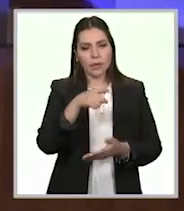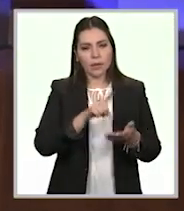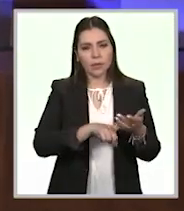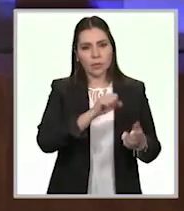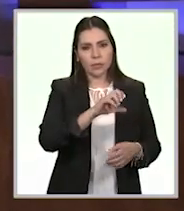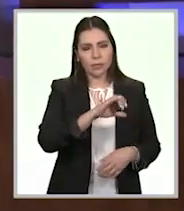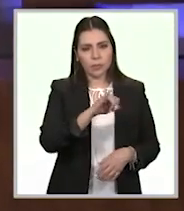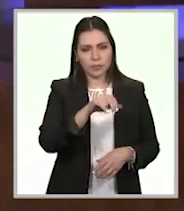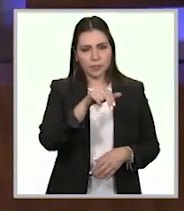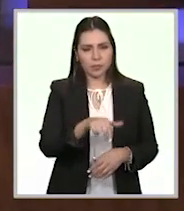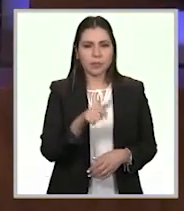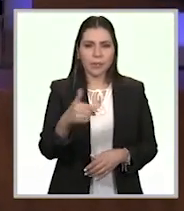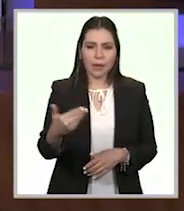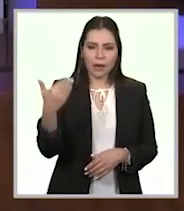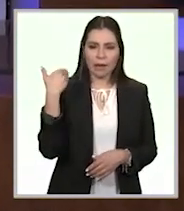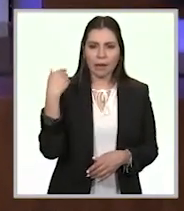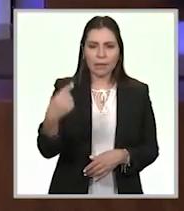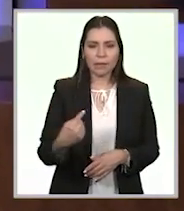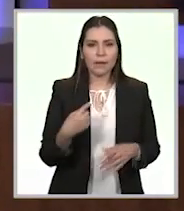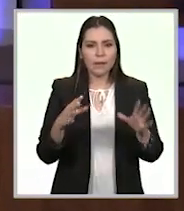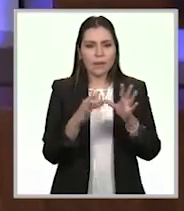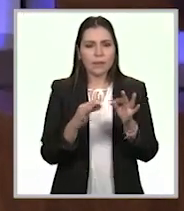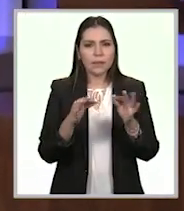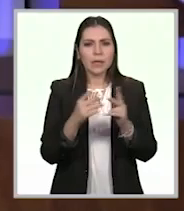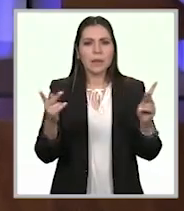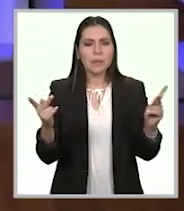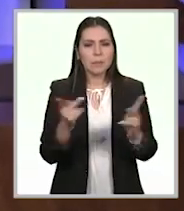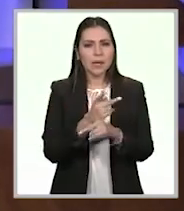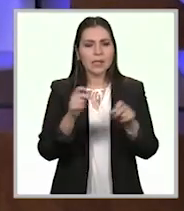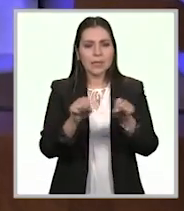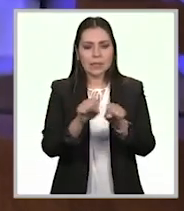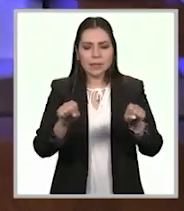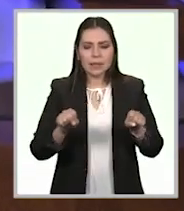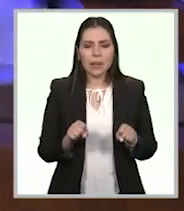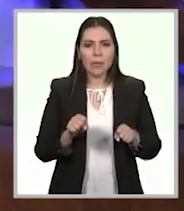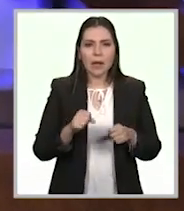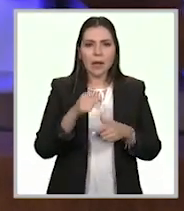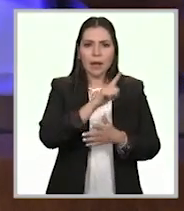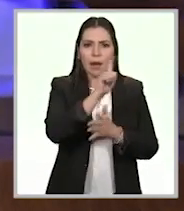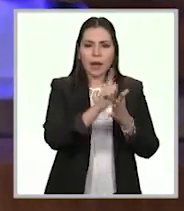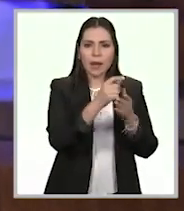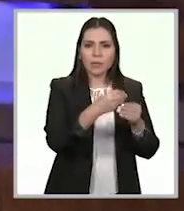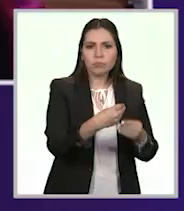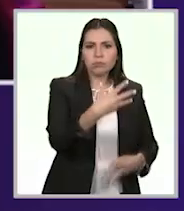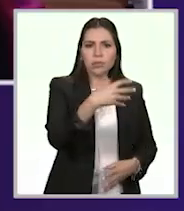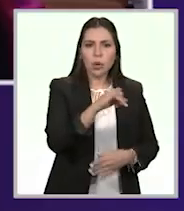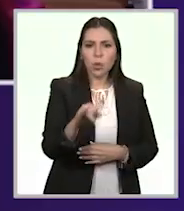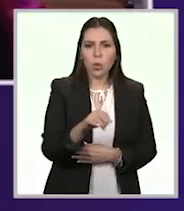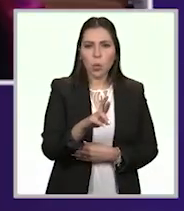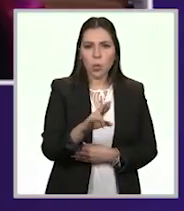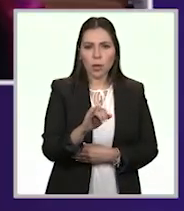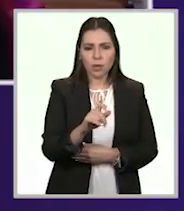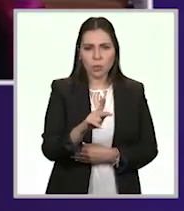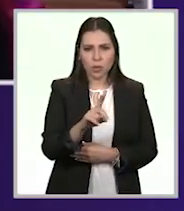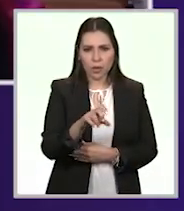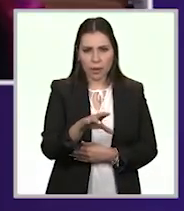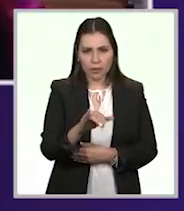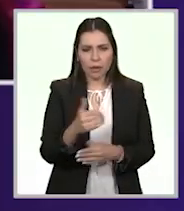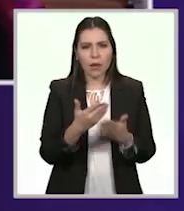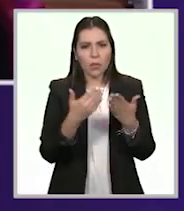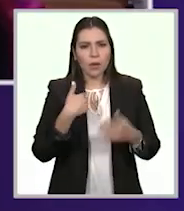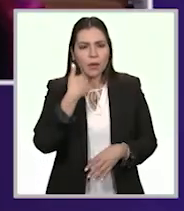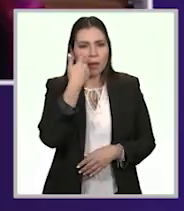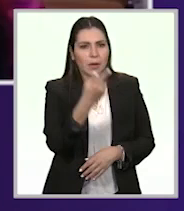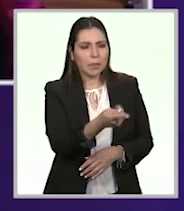momento nos platicabas precisamente de la superación del sistema de jurisprudencia por reiteración, pero me gustaría hacerte una pregunta un poquito